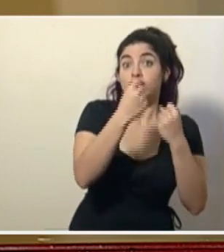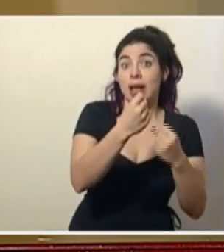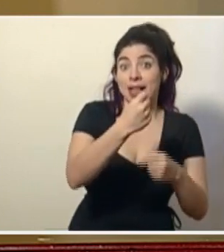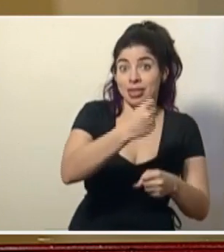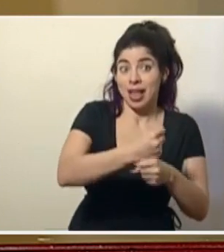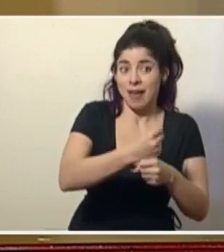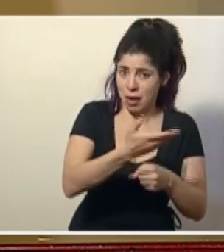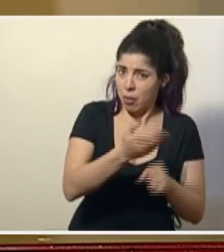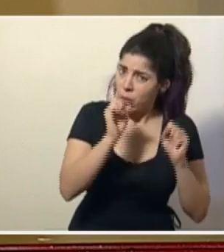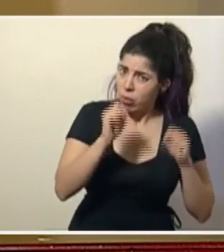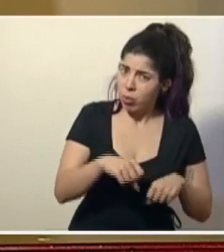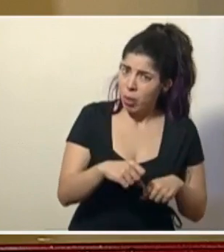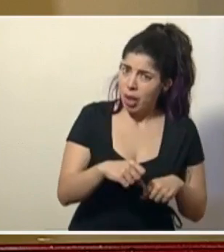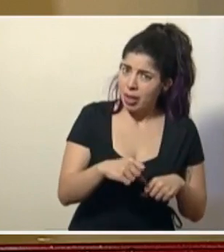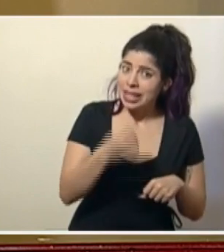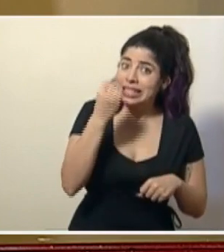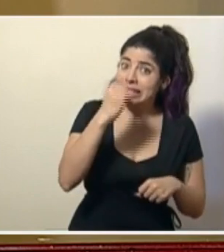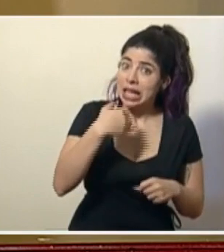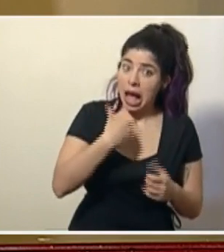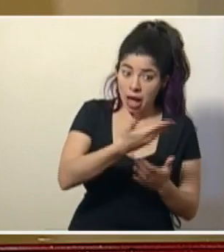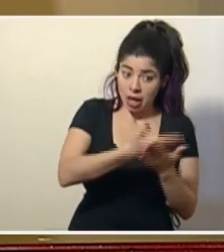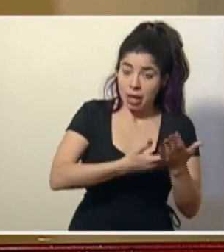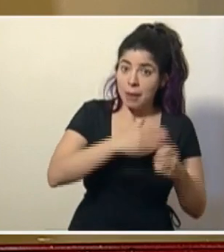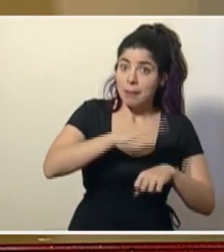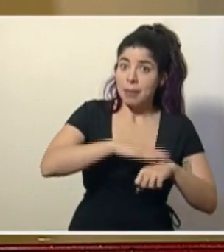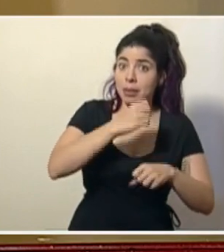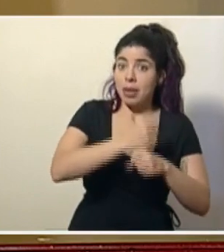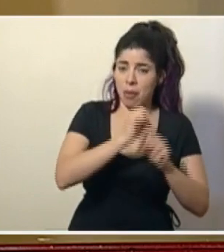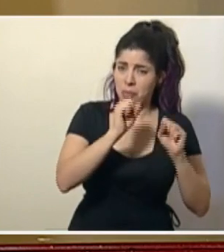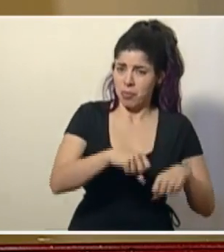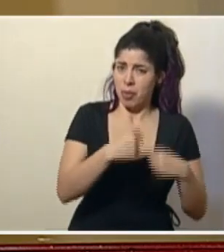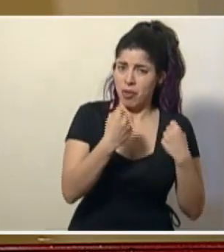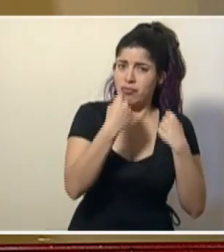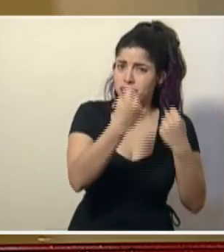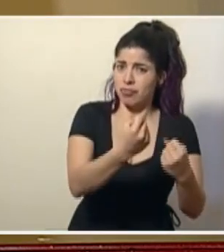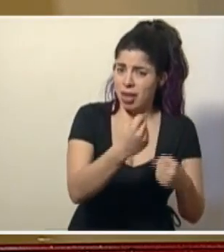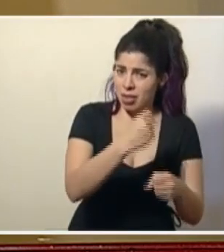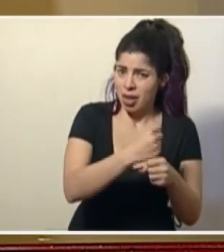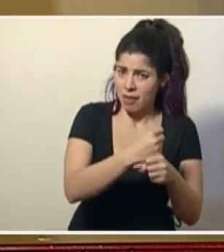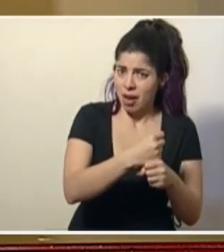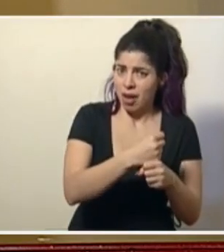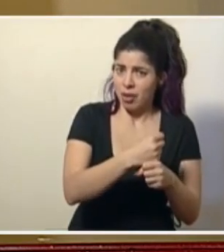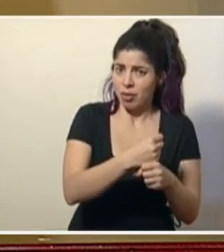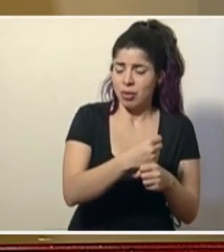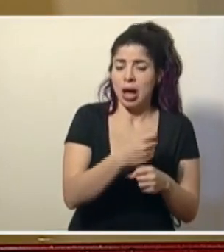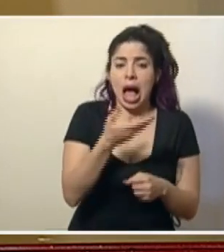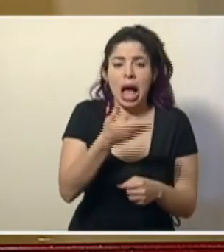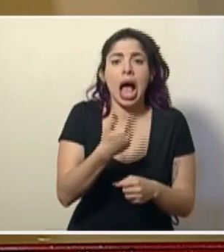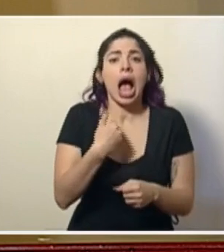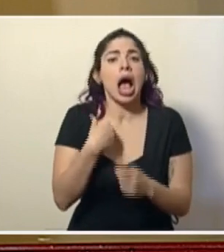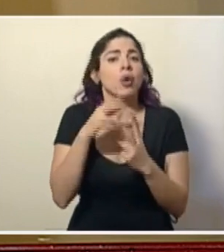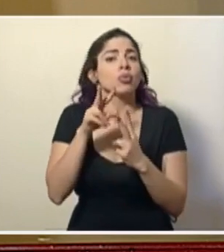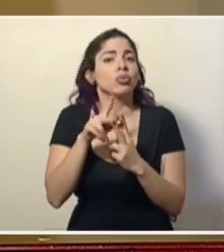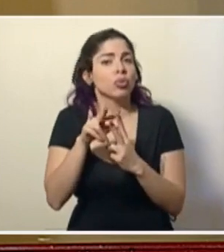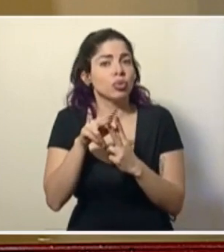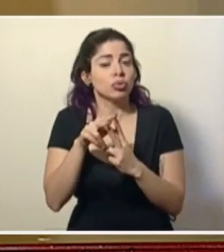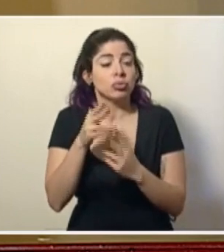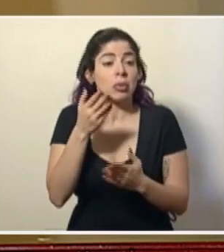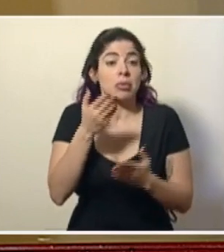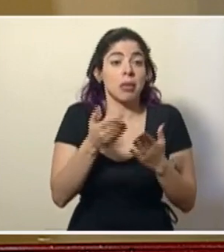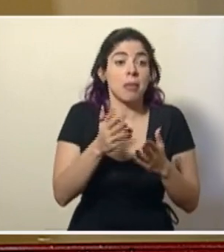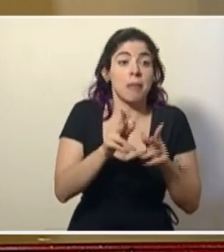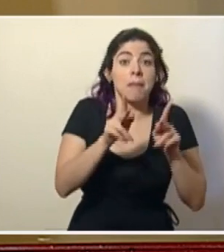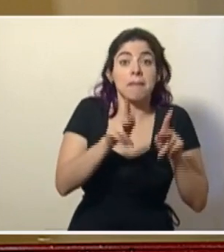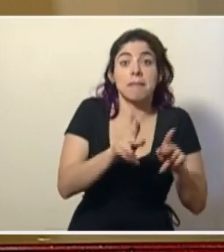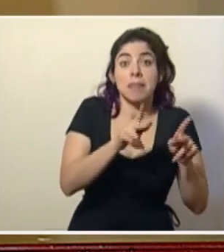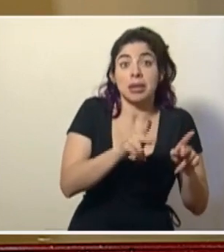vehículo podrían hacerlo si cuentan con la nota de autorización del vehículo. Aquí podemos encontrar dos cosas: una, que la